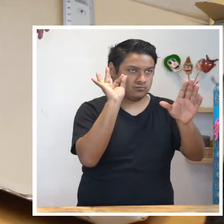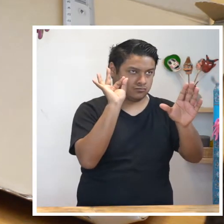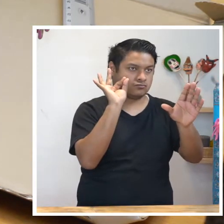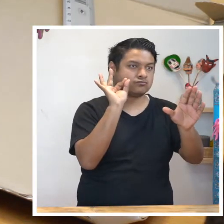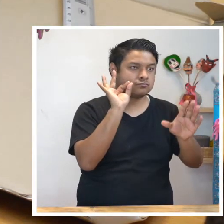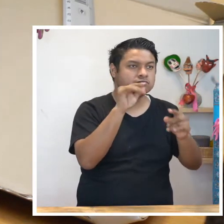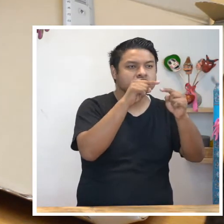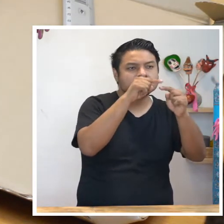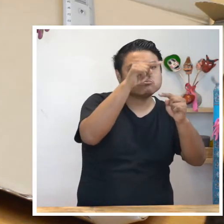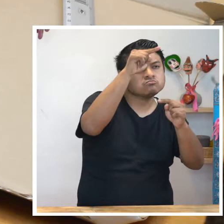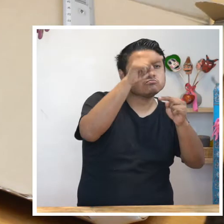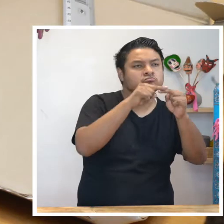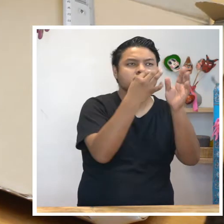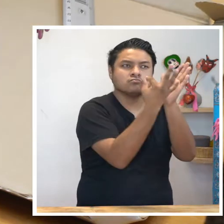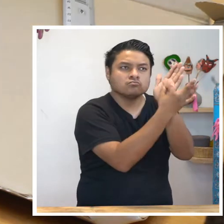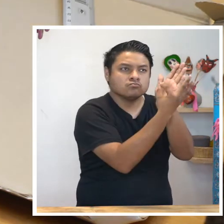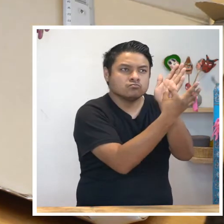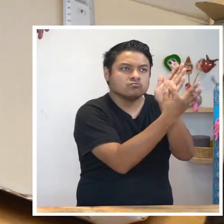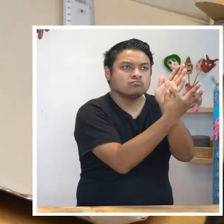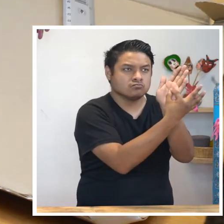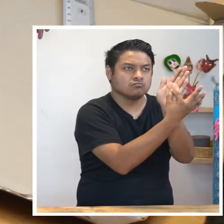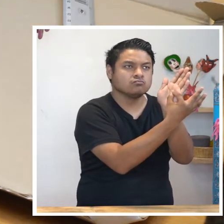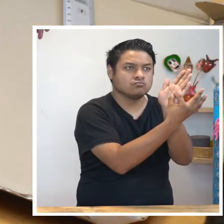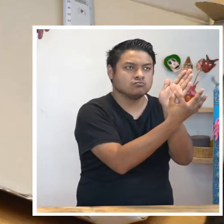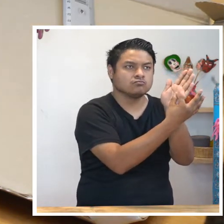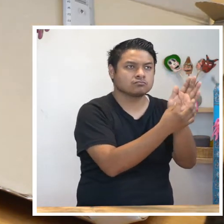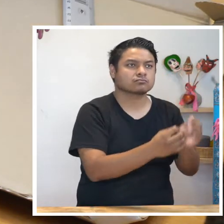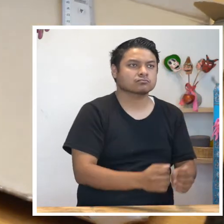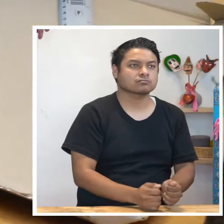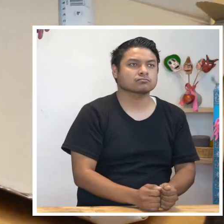Igualmente marcamos. Y de esta manera